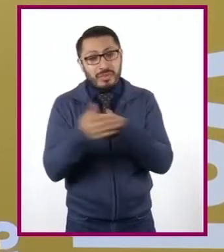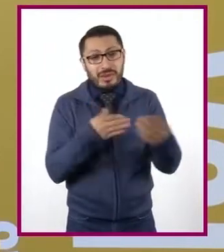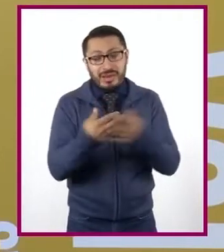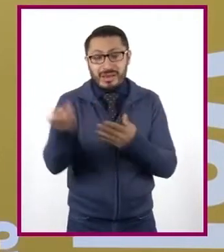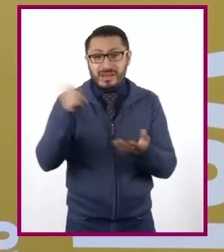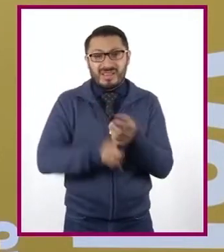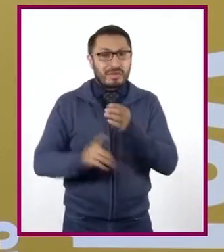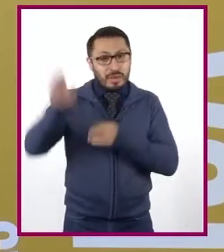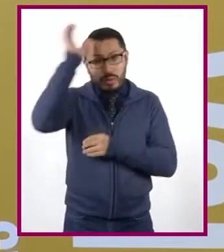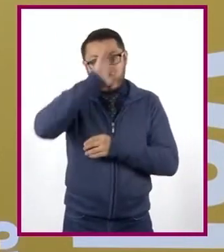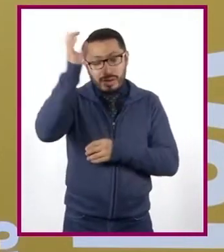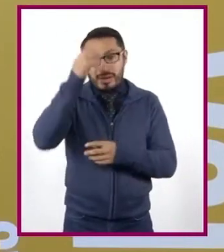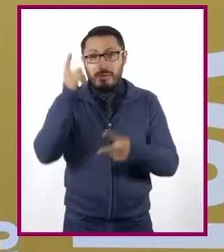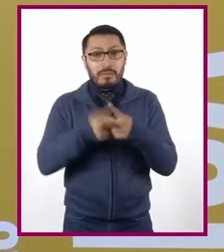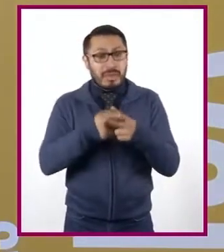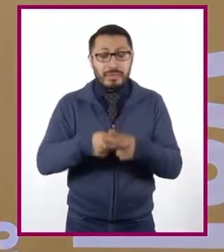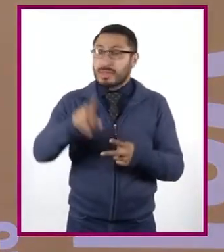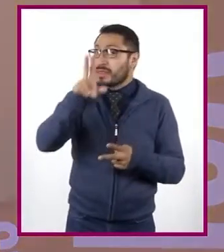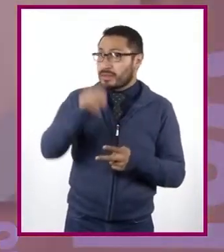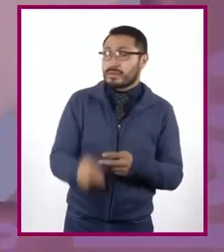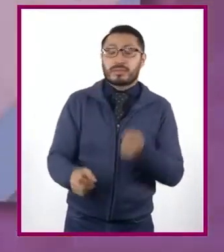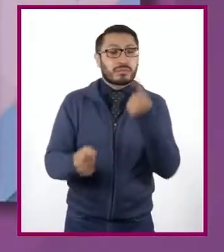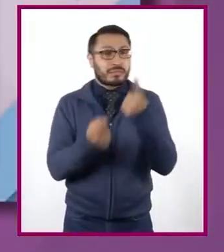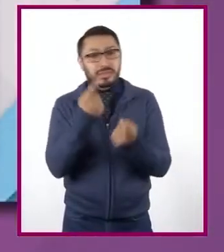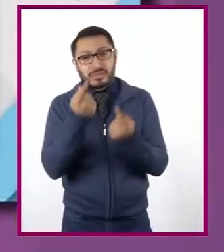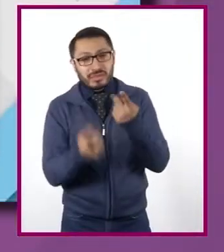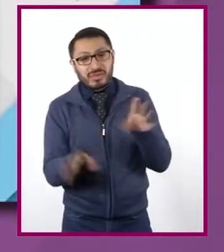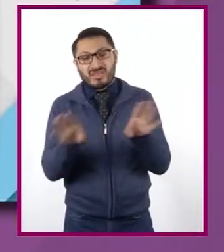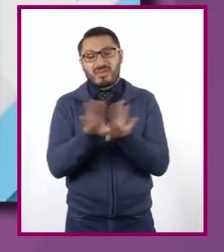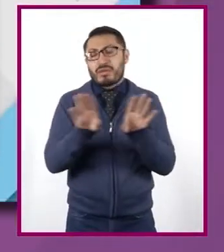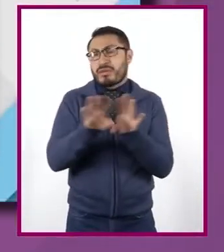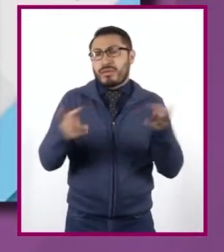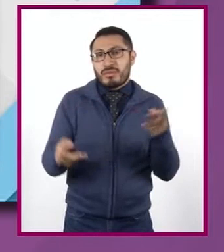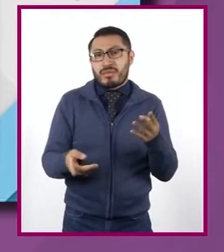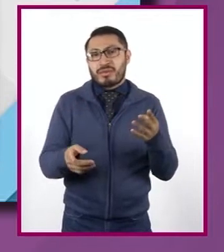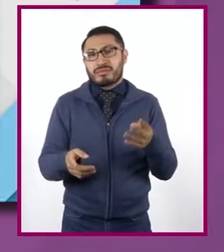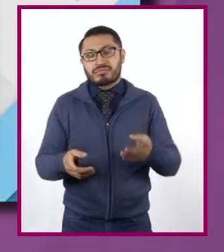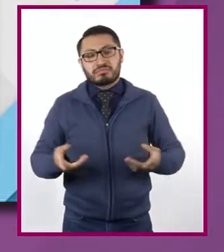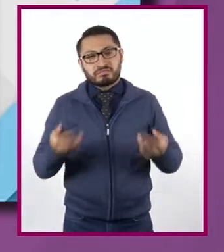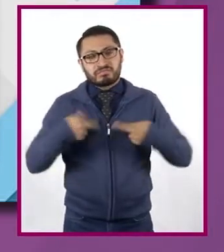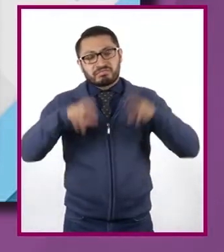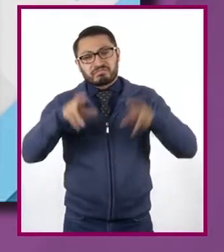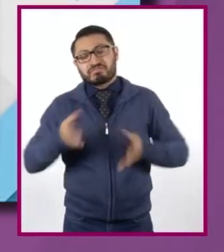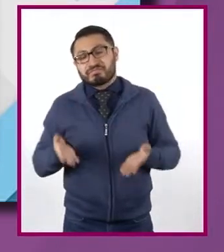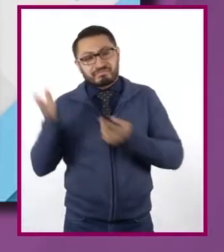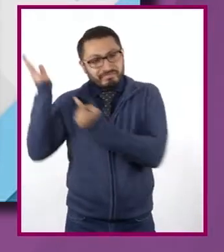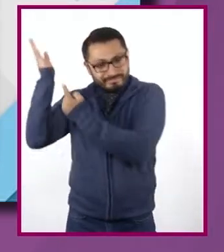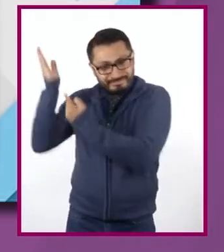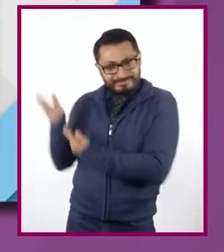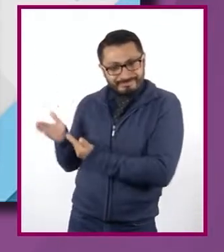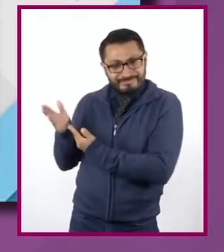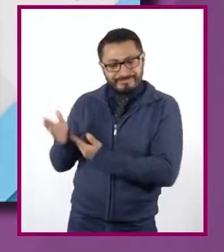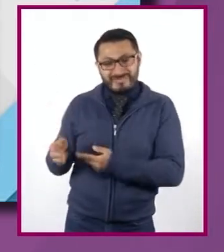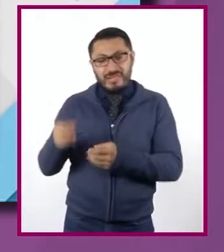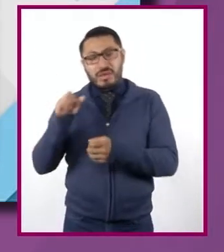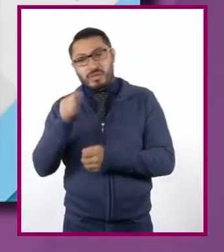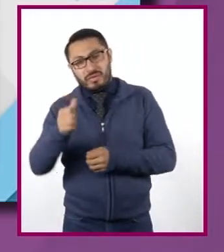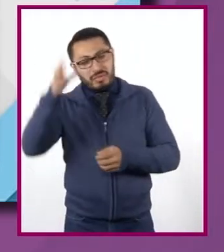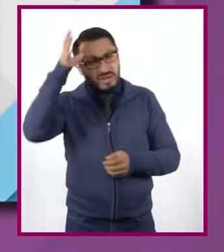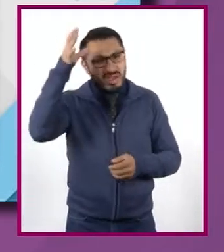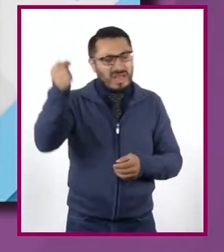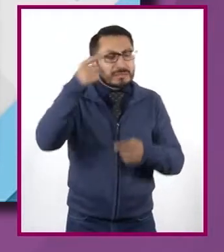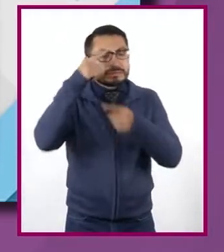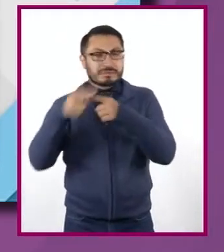ser necesariamente matemáticos. Algunos son más como maquetas, otros como conjuntos de conceptos sobre los que